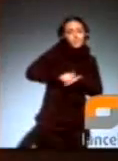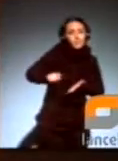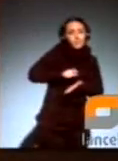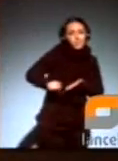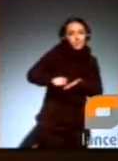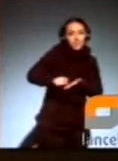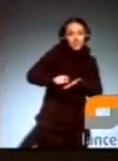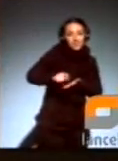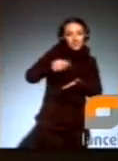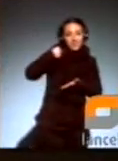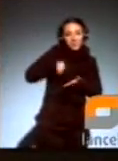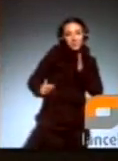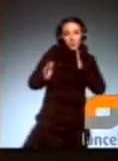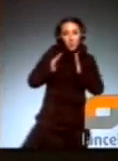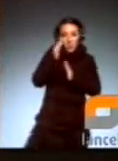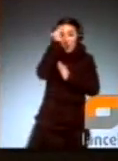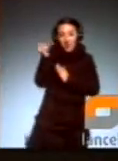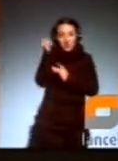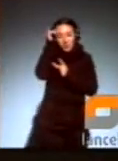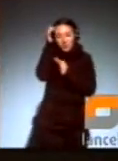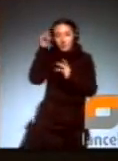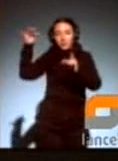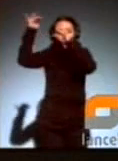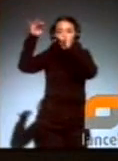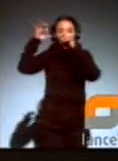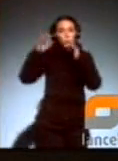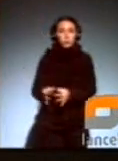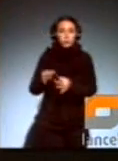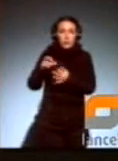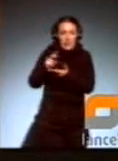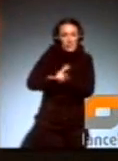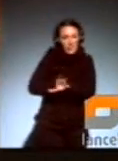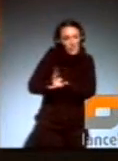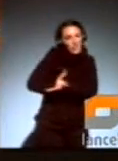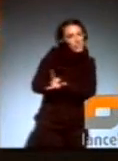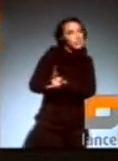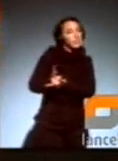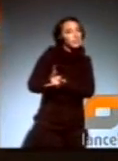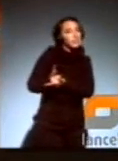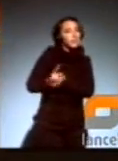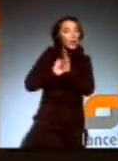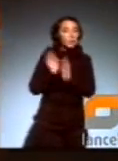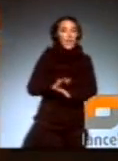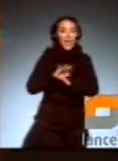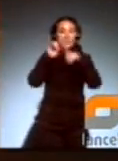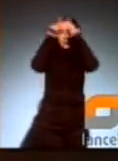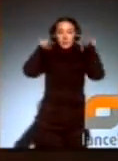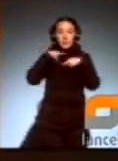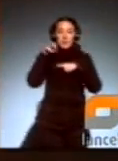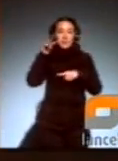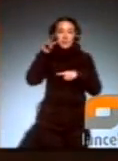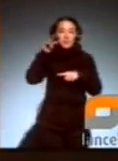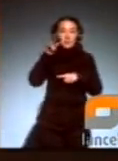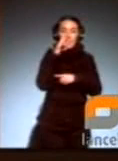Mientras soñábamos, teníamos una pesadilla y resultaba que nos miramos al espejo, no era una pesadilla, era la